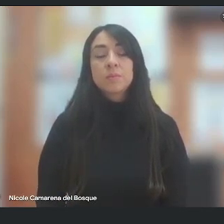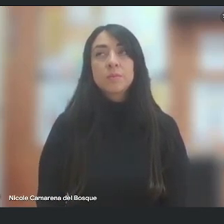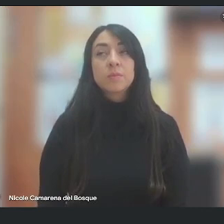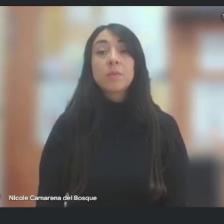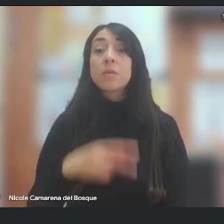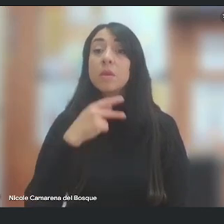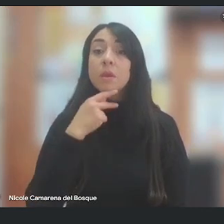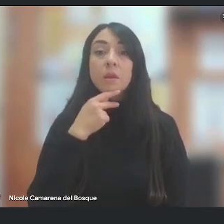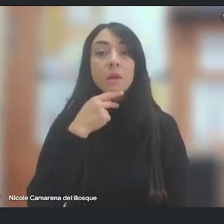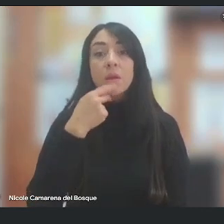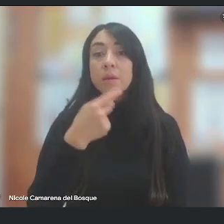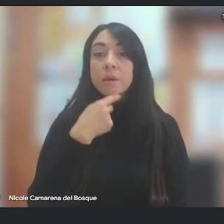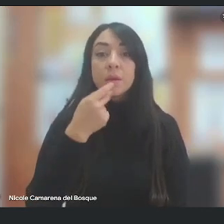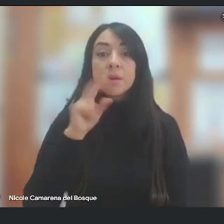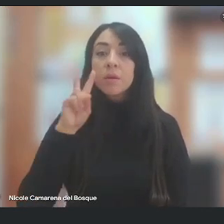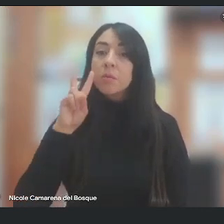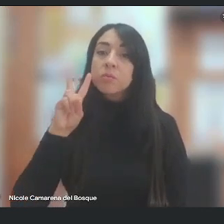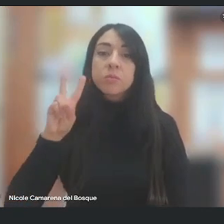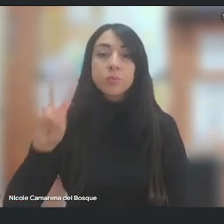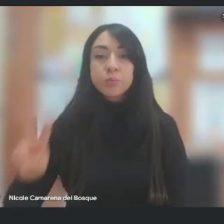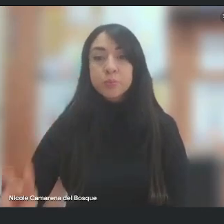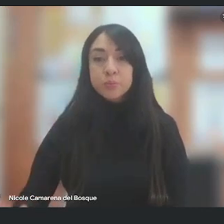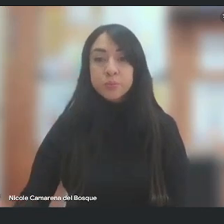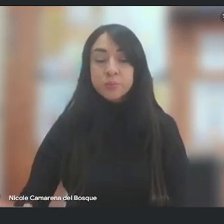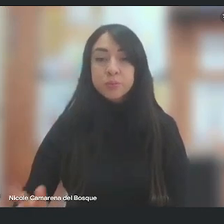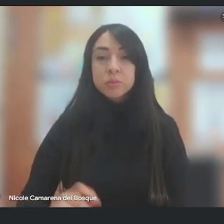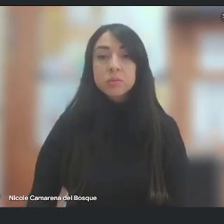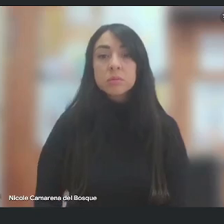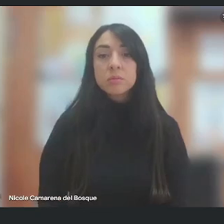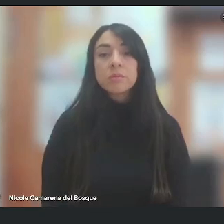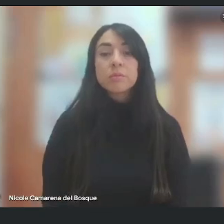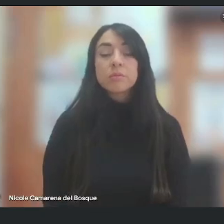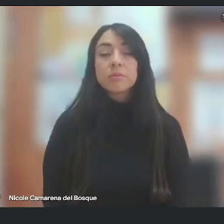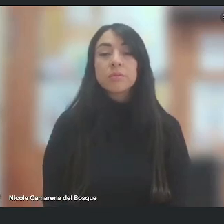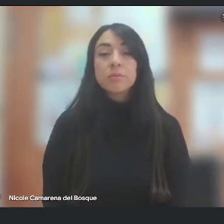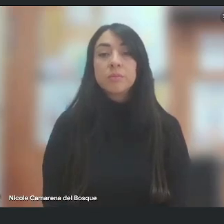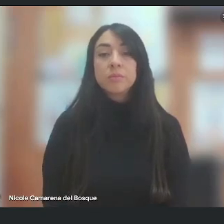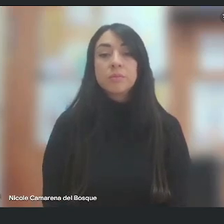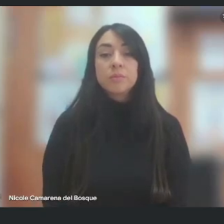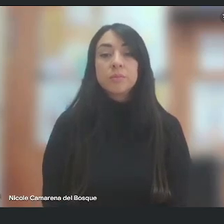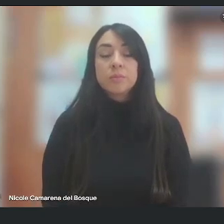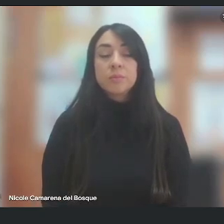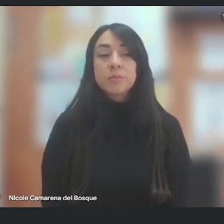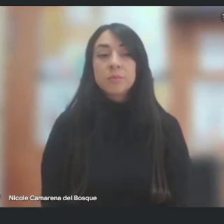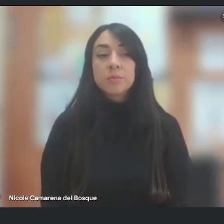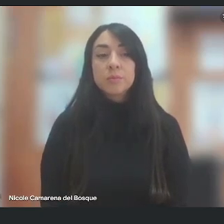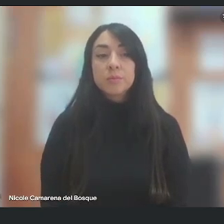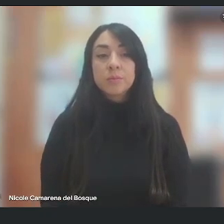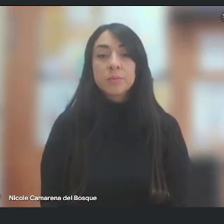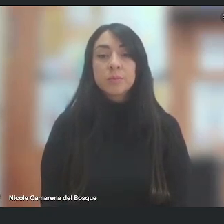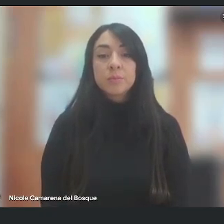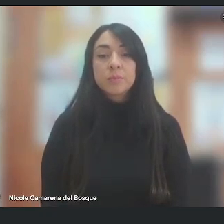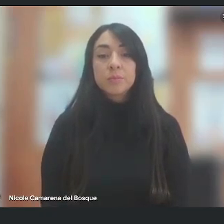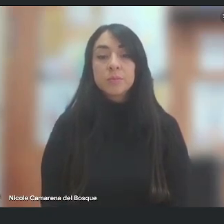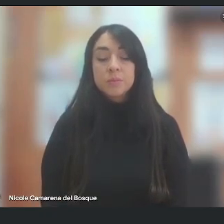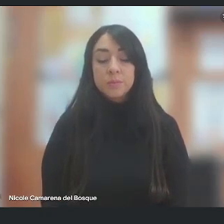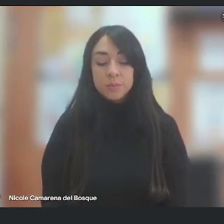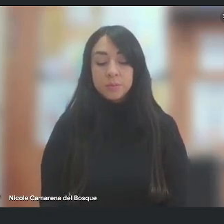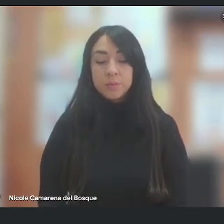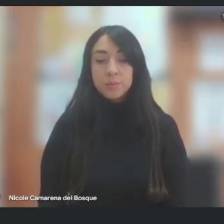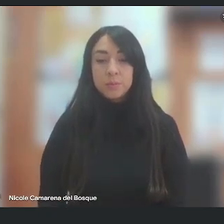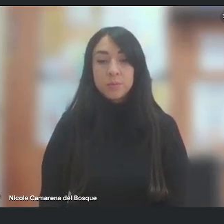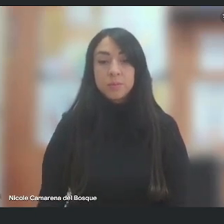persona desde las posibilidades y no únicamente desde la prevención de riesgos. Enseñar prácticas